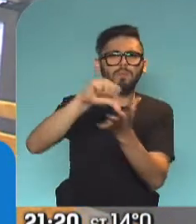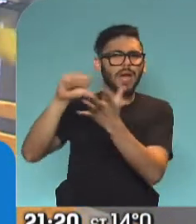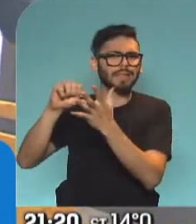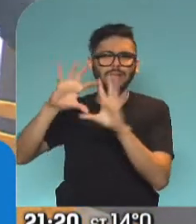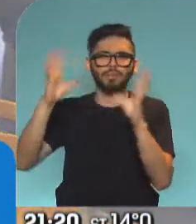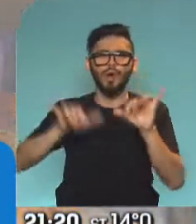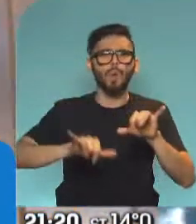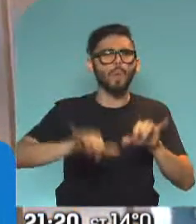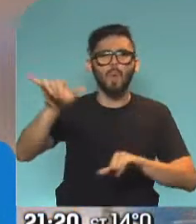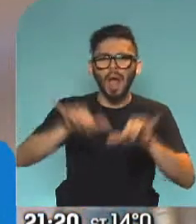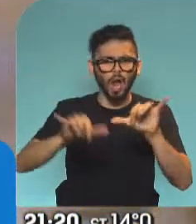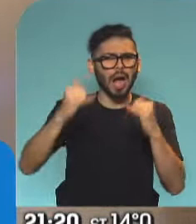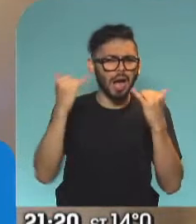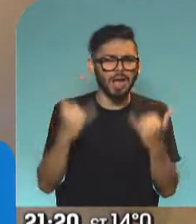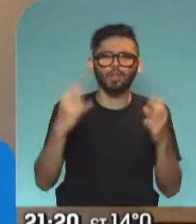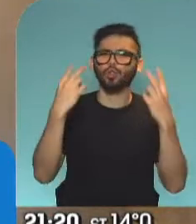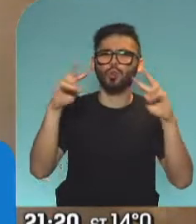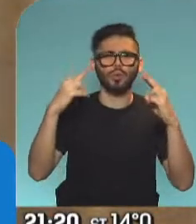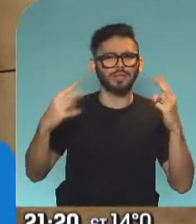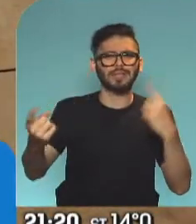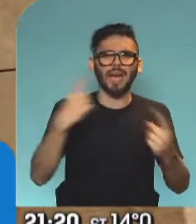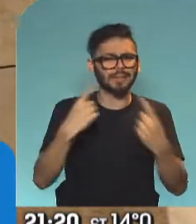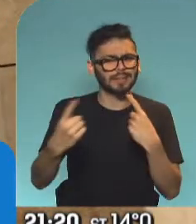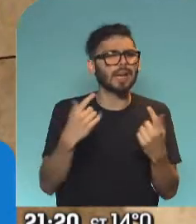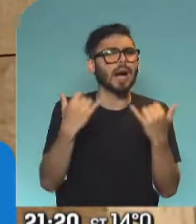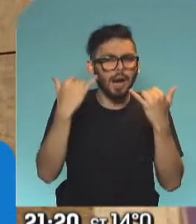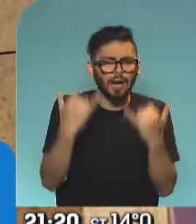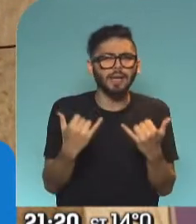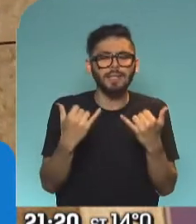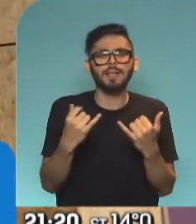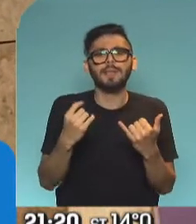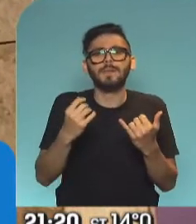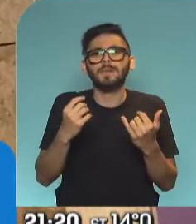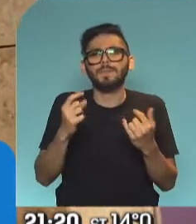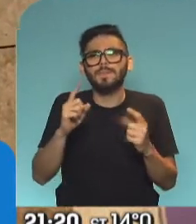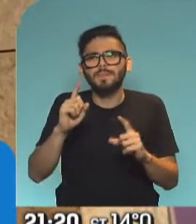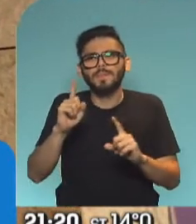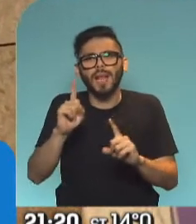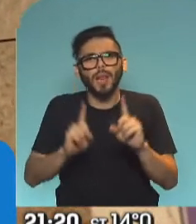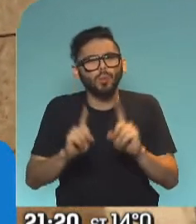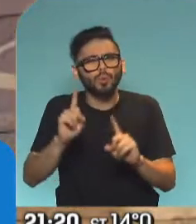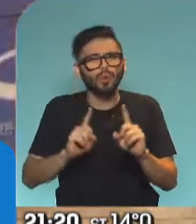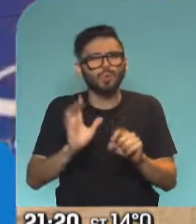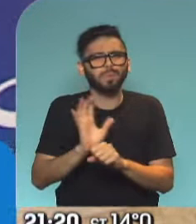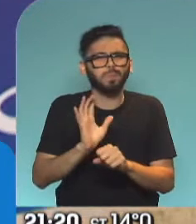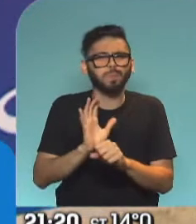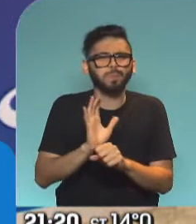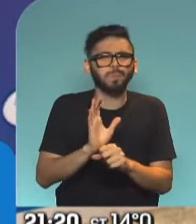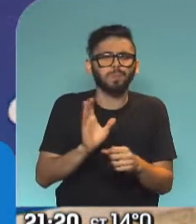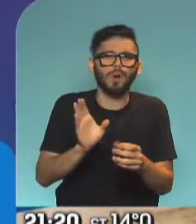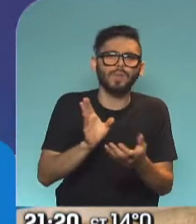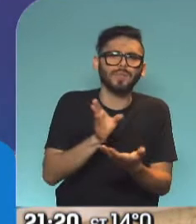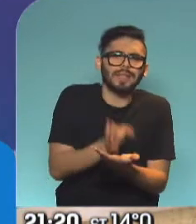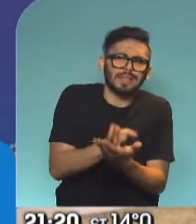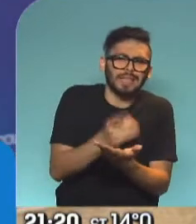vuelos, tienen turistas, tienen quizás alguna situación de restricción, como es el